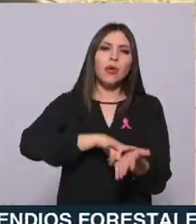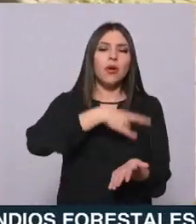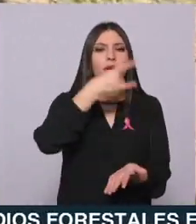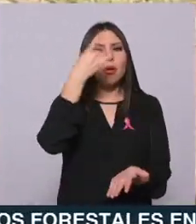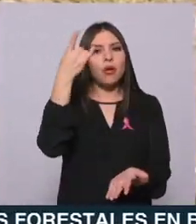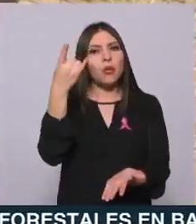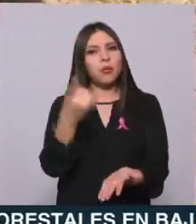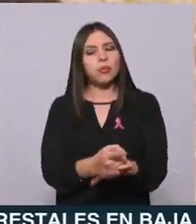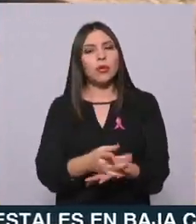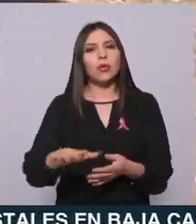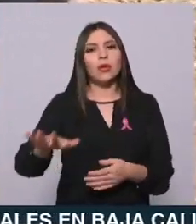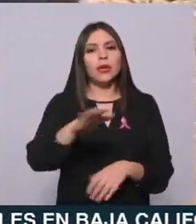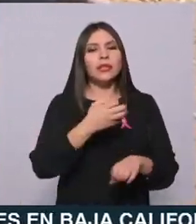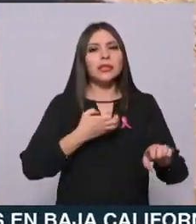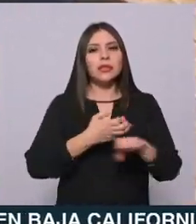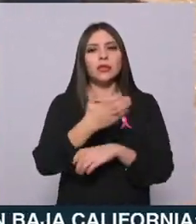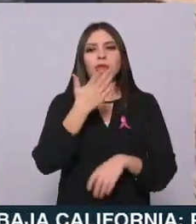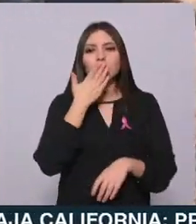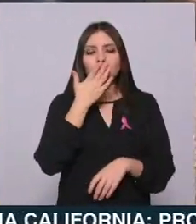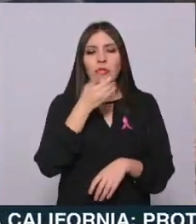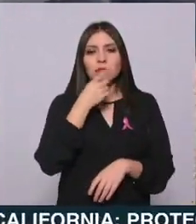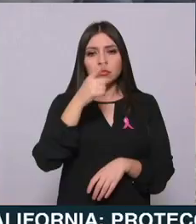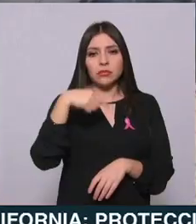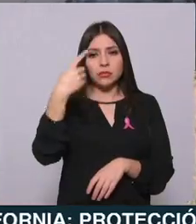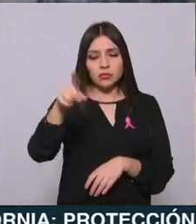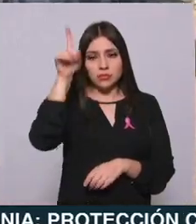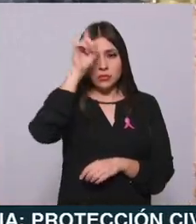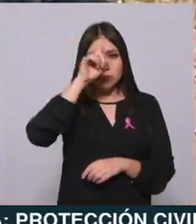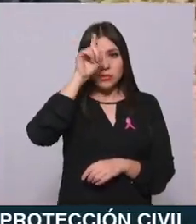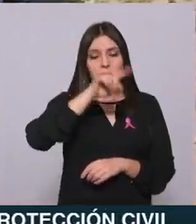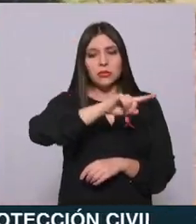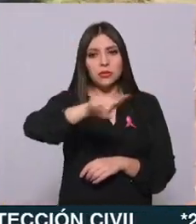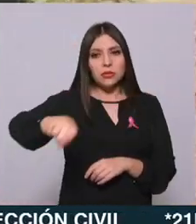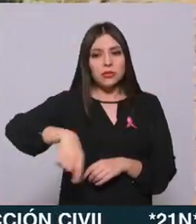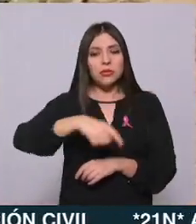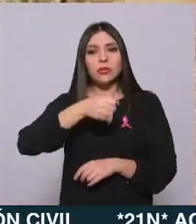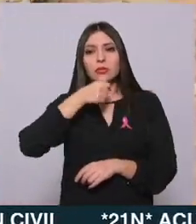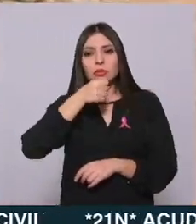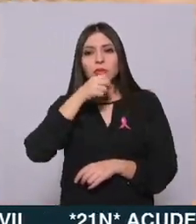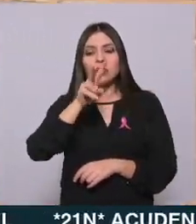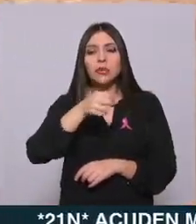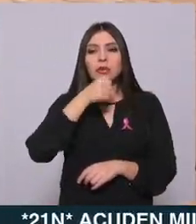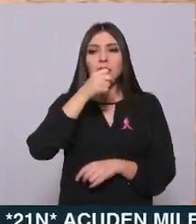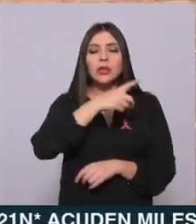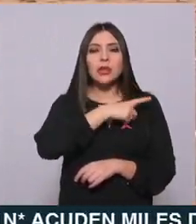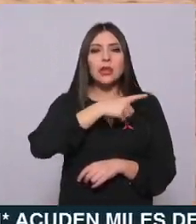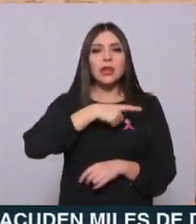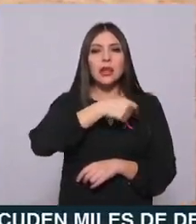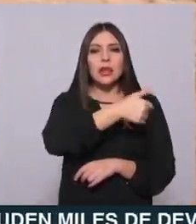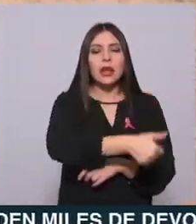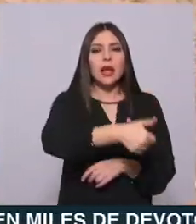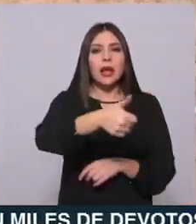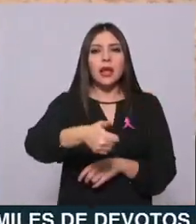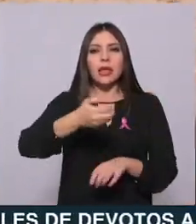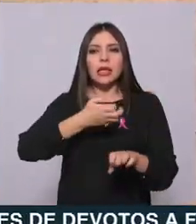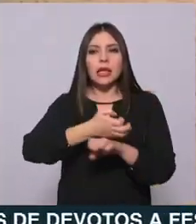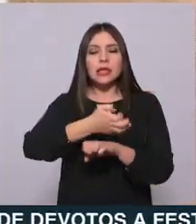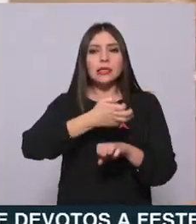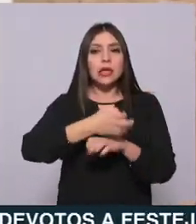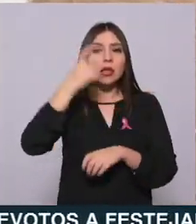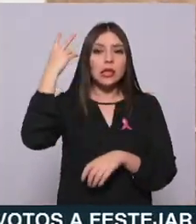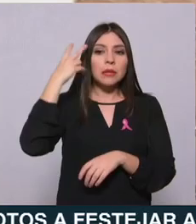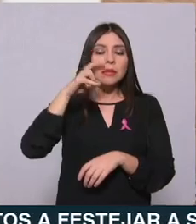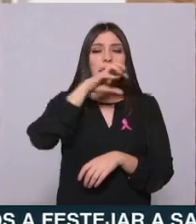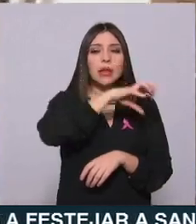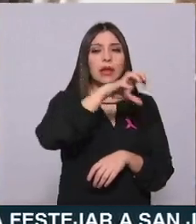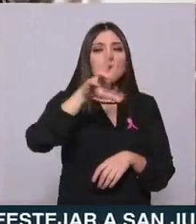transportaban en Sonora. Reiteró su recomendación de que los medios envíen a sus corresponsales a cada entidad en la que se realice gira para